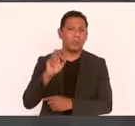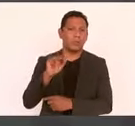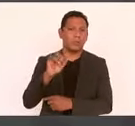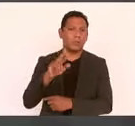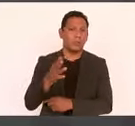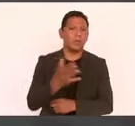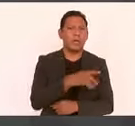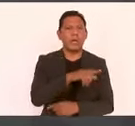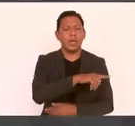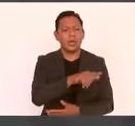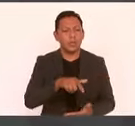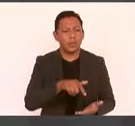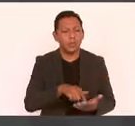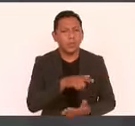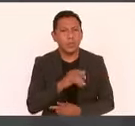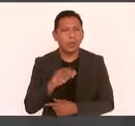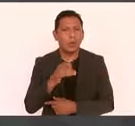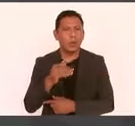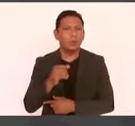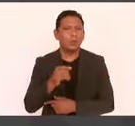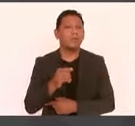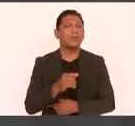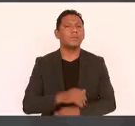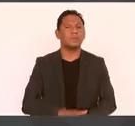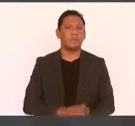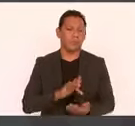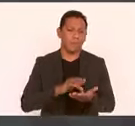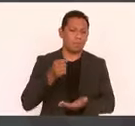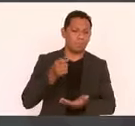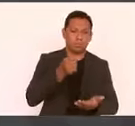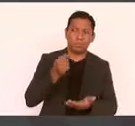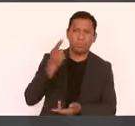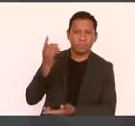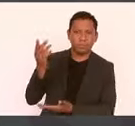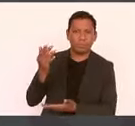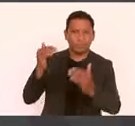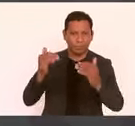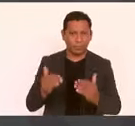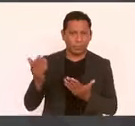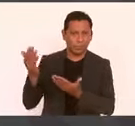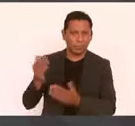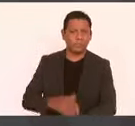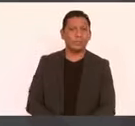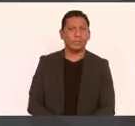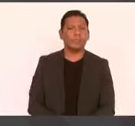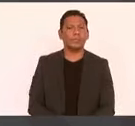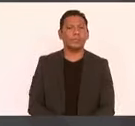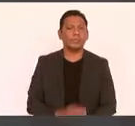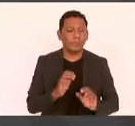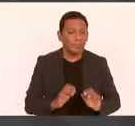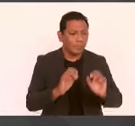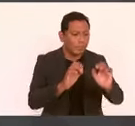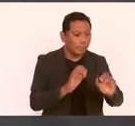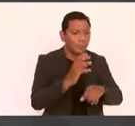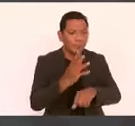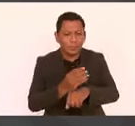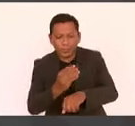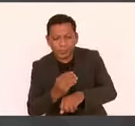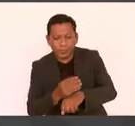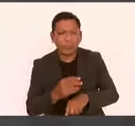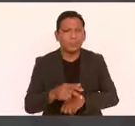Tláhuac, con una inversión de 352 millones. Adelante. Unidades habitacionales en rehabilitación